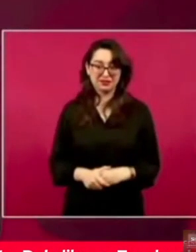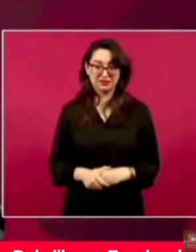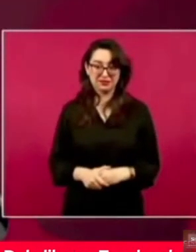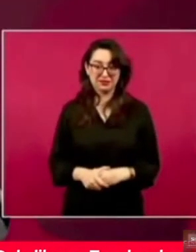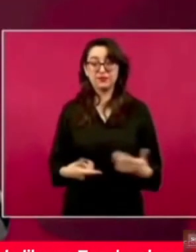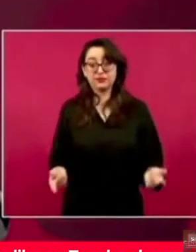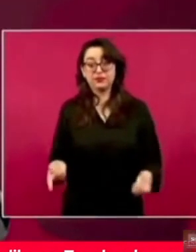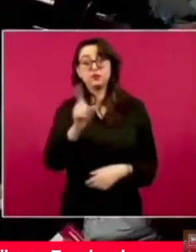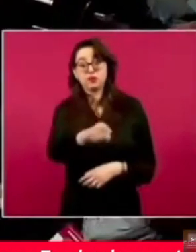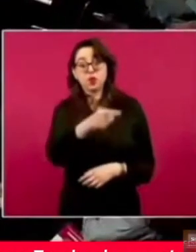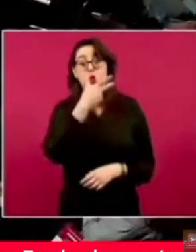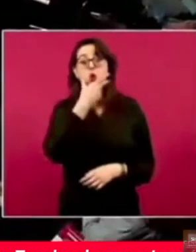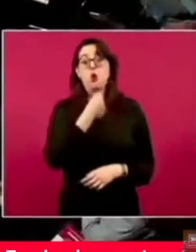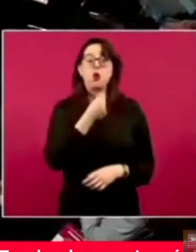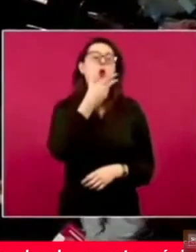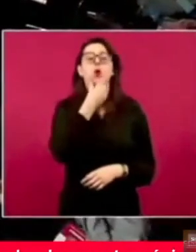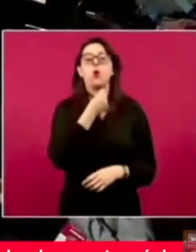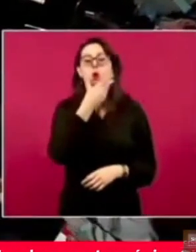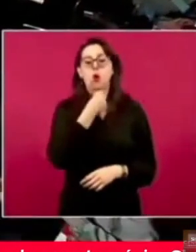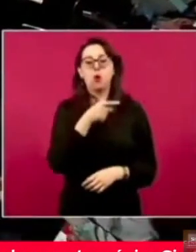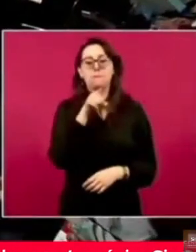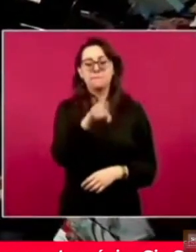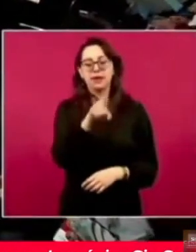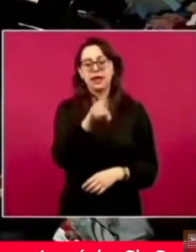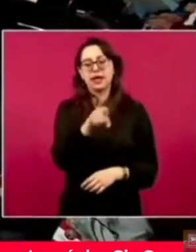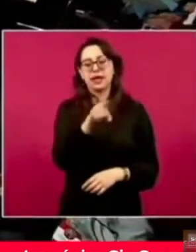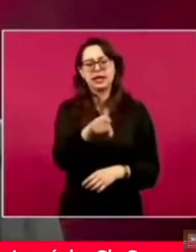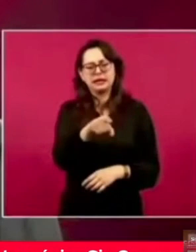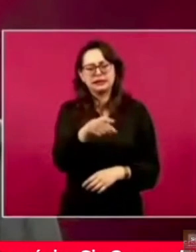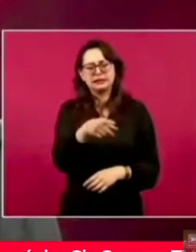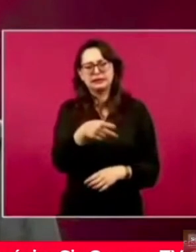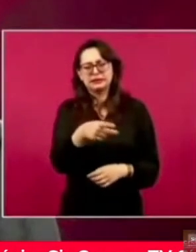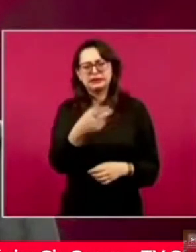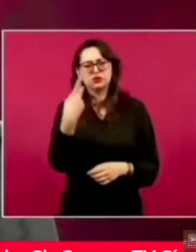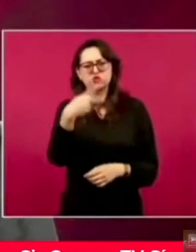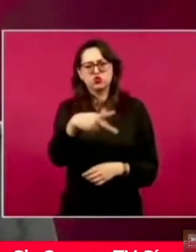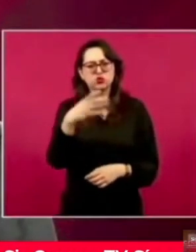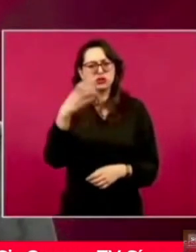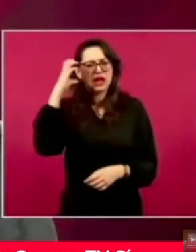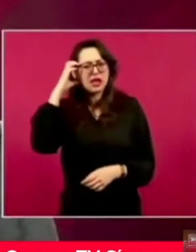refiere, es de que ese